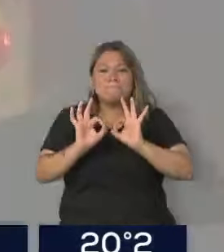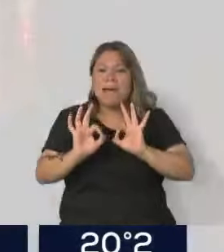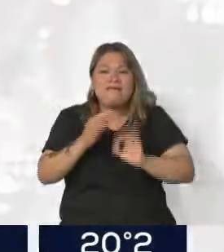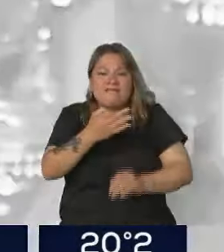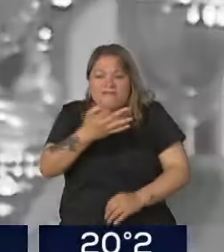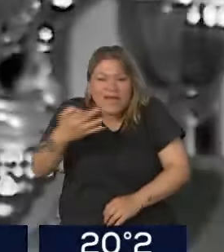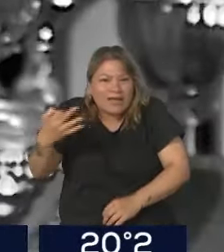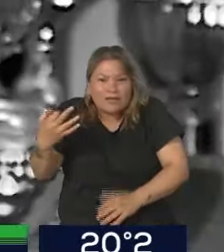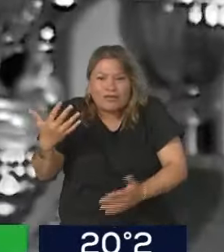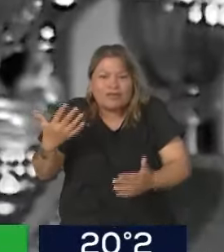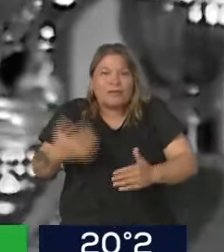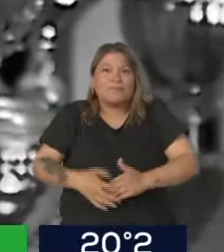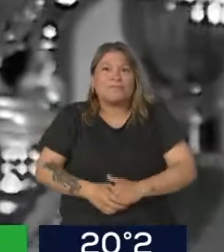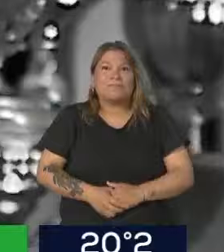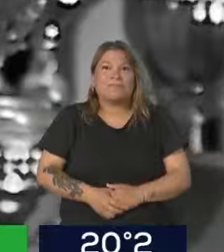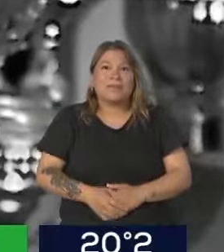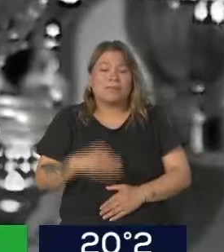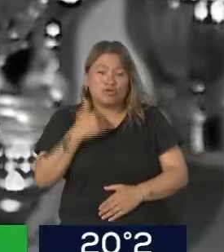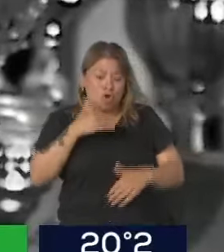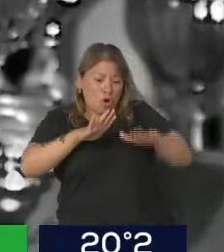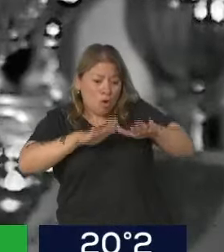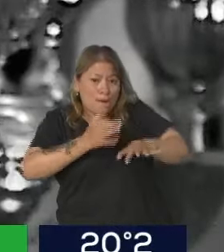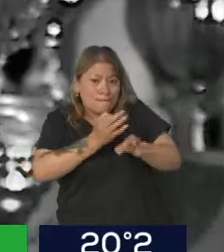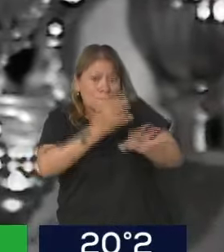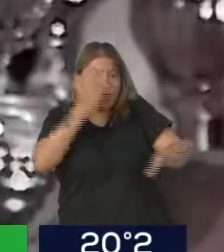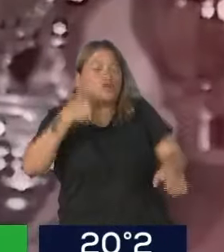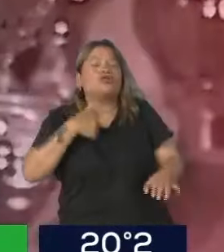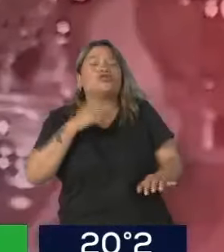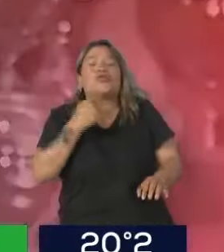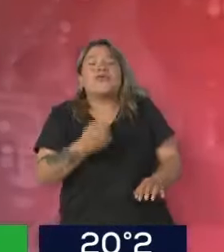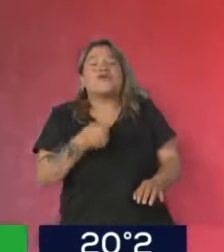pintado. Pero bueno, yo digo, no soy costurera, yo hago arte.